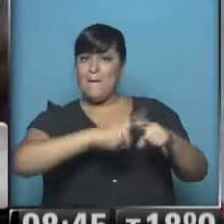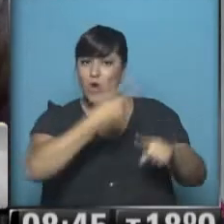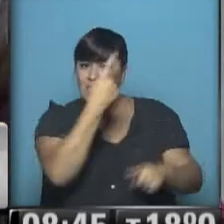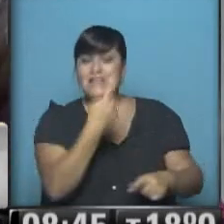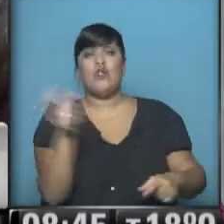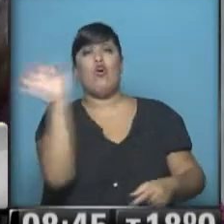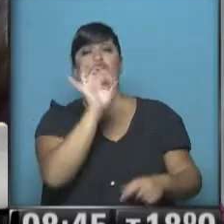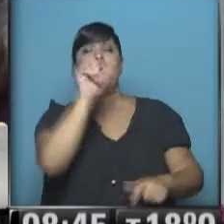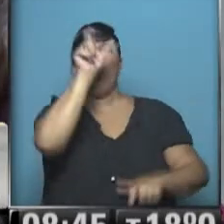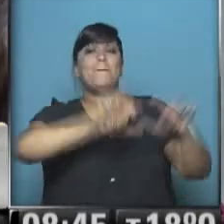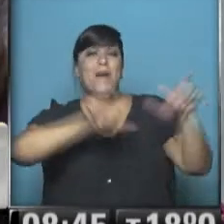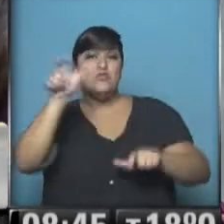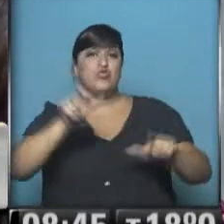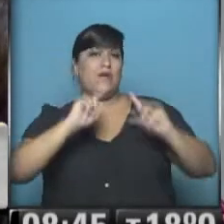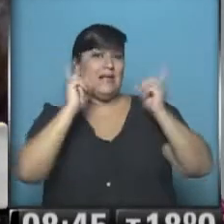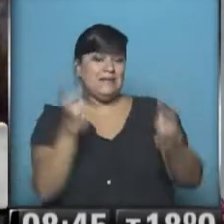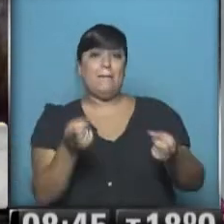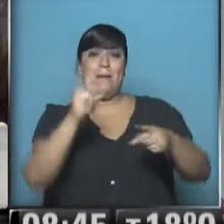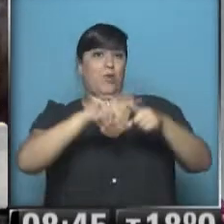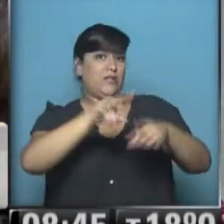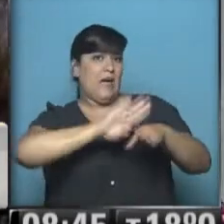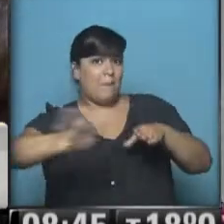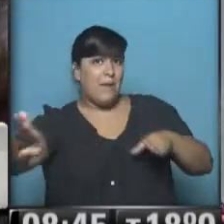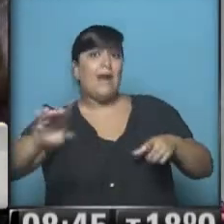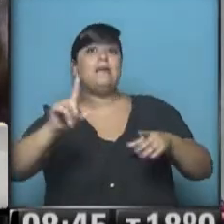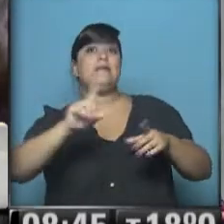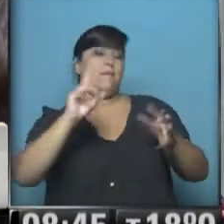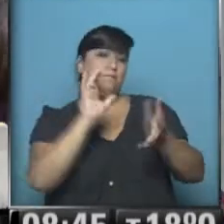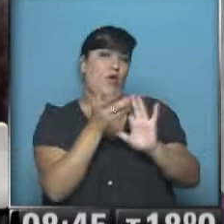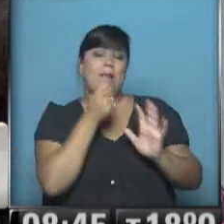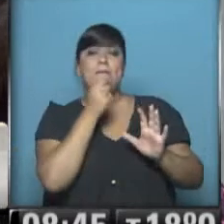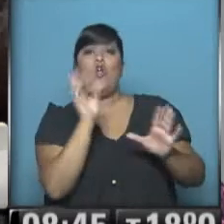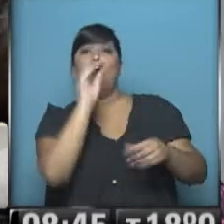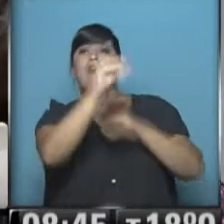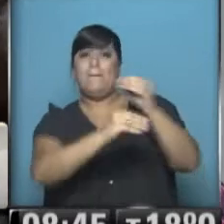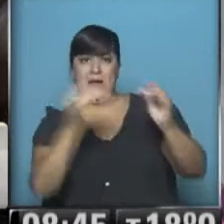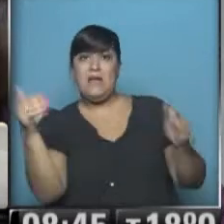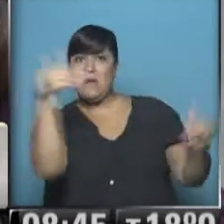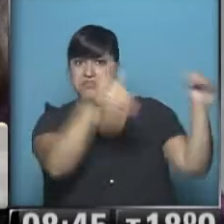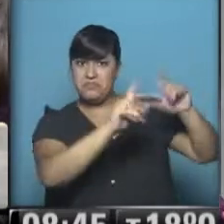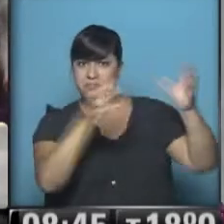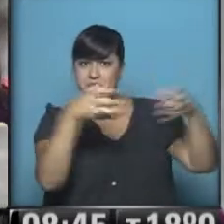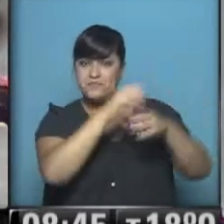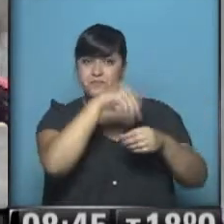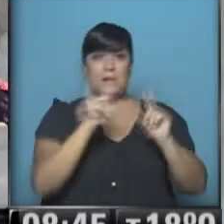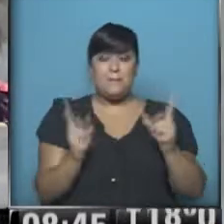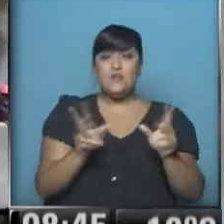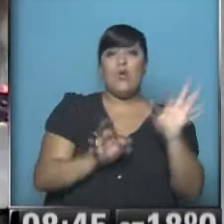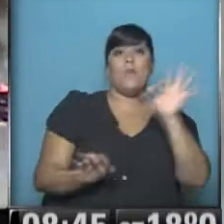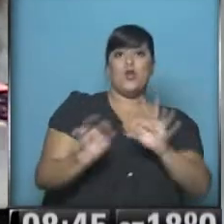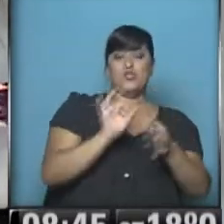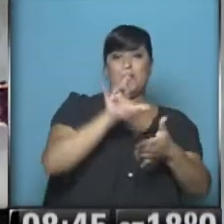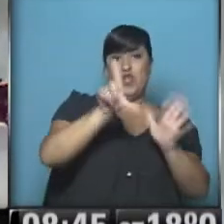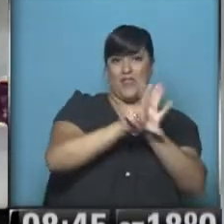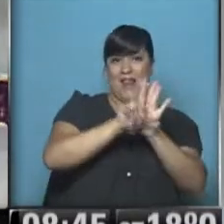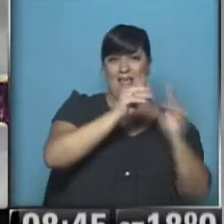o personas también ajenas a la política, integrantes de familiares inclusive. Sí, de hecho, justamente el proyecto de ley que nosotros presentamos